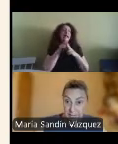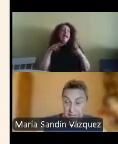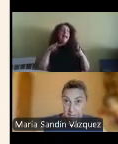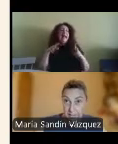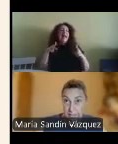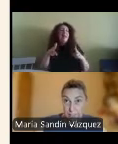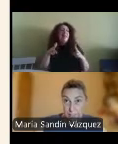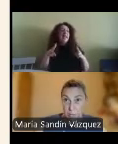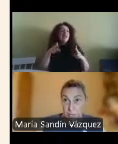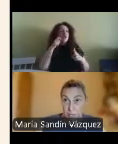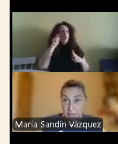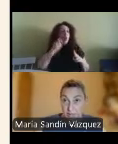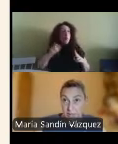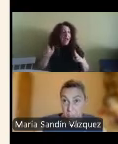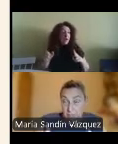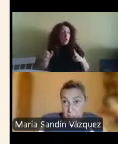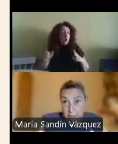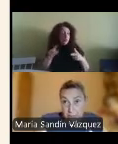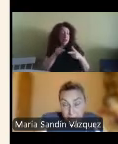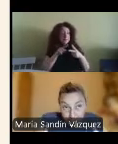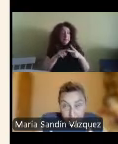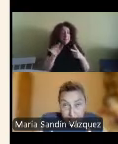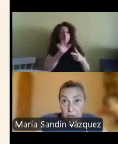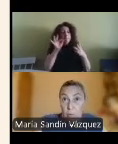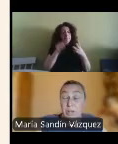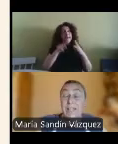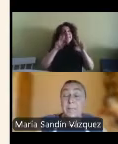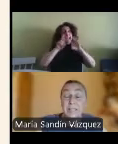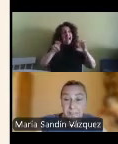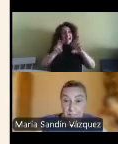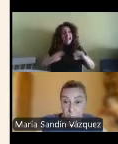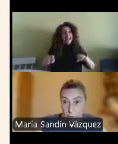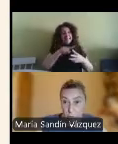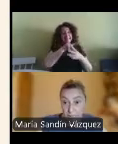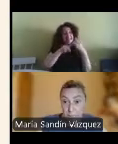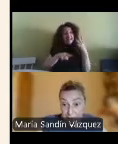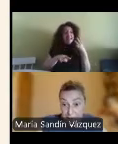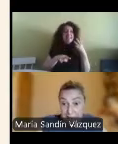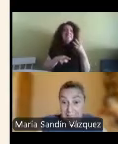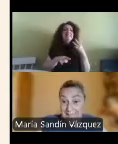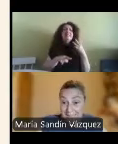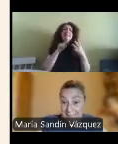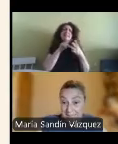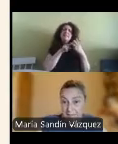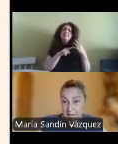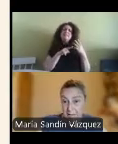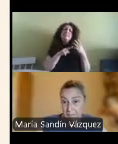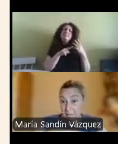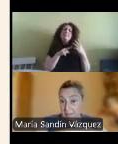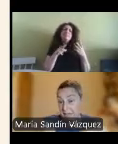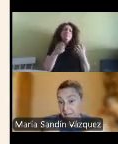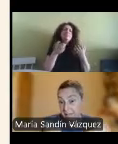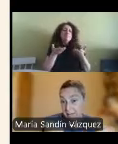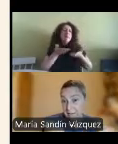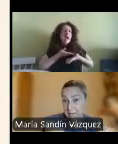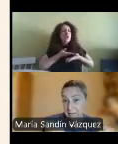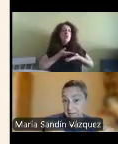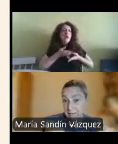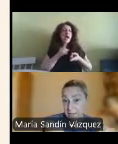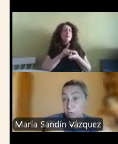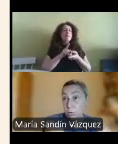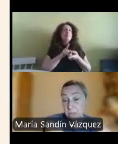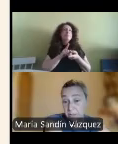este análisis, podemos entenderlo como una herramienta de cambio social para generar